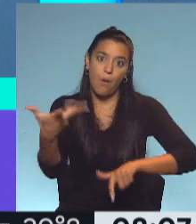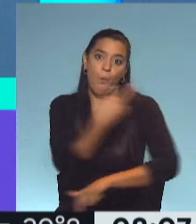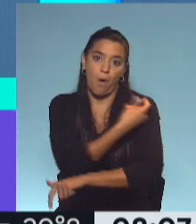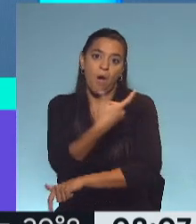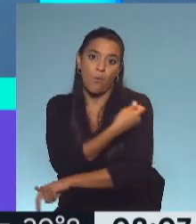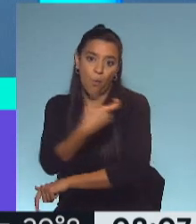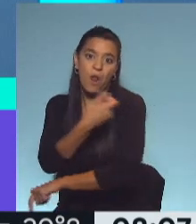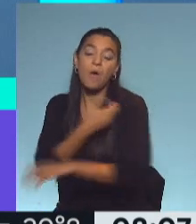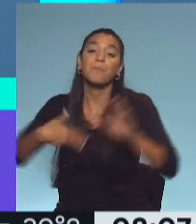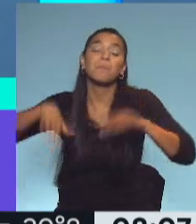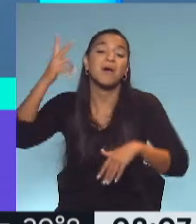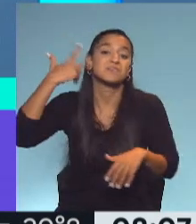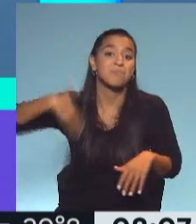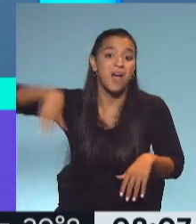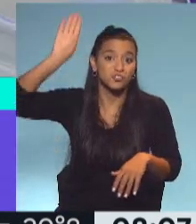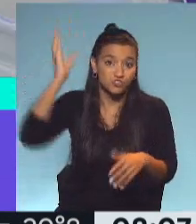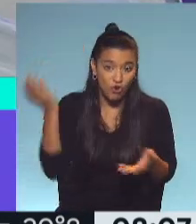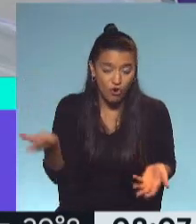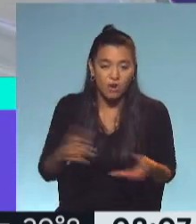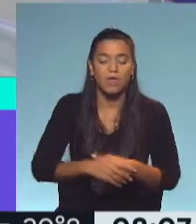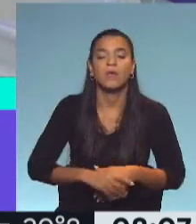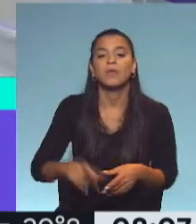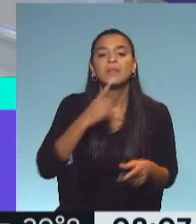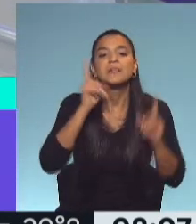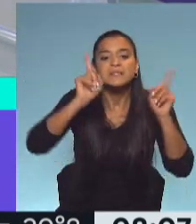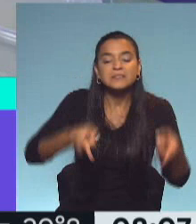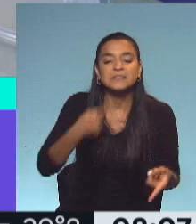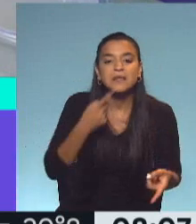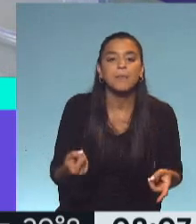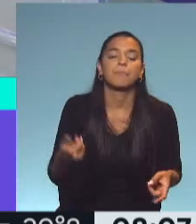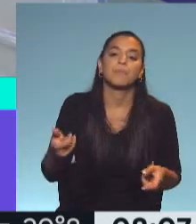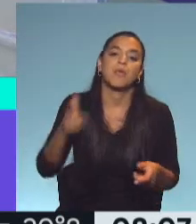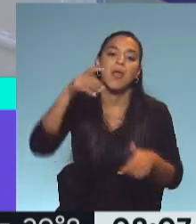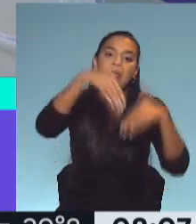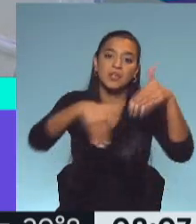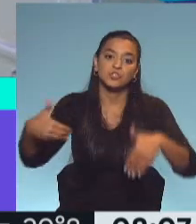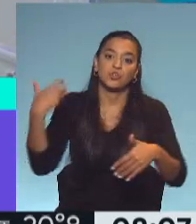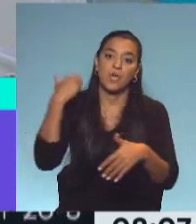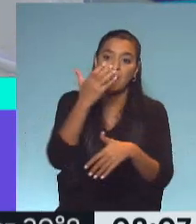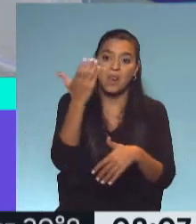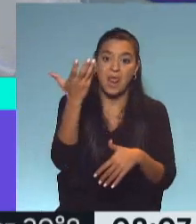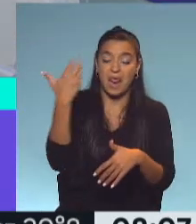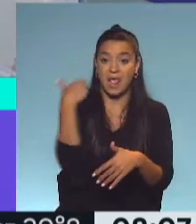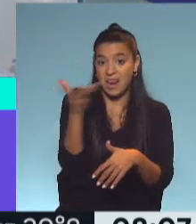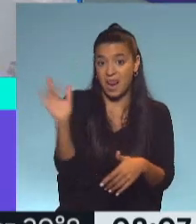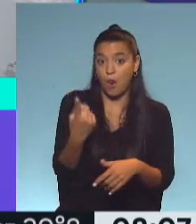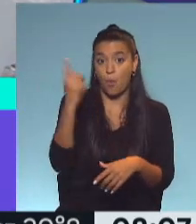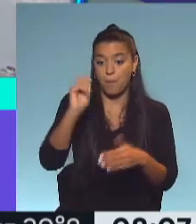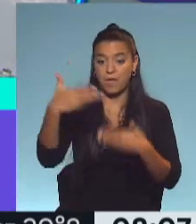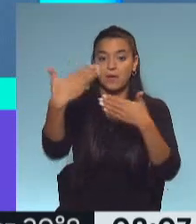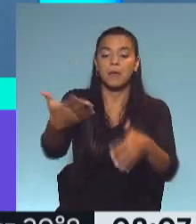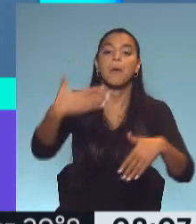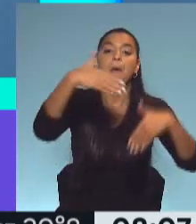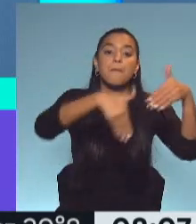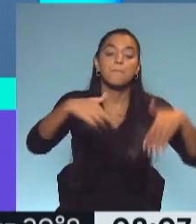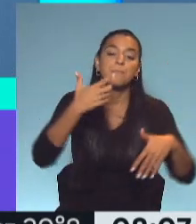sobre todo los mayores y aquellos que son de riesgo. También corre la elección general un mes, o sea, es automático. Se corre las PASO, las PASO